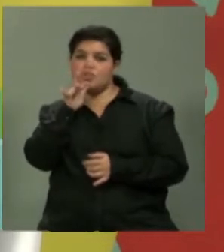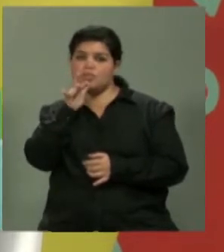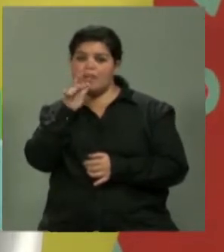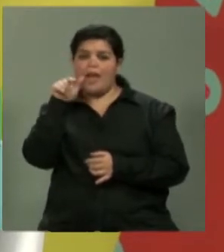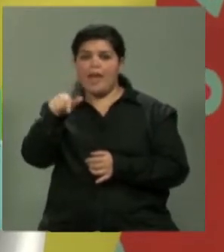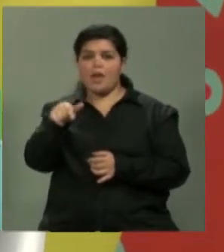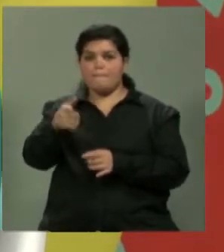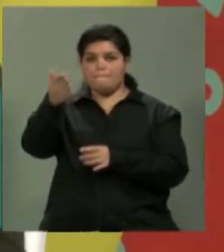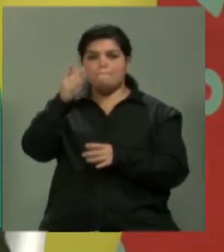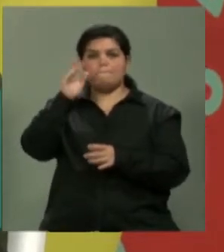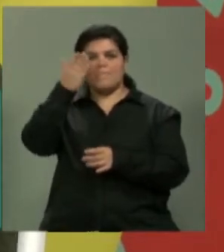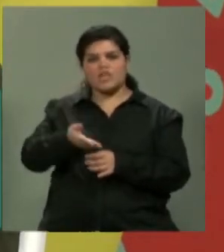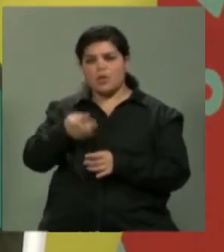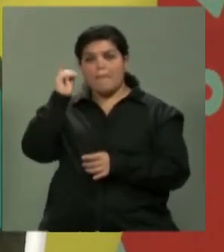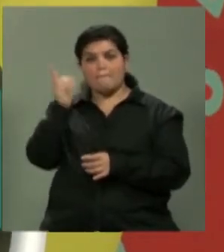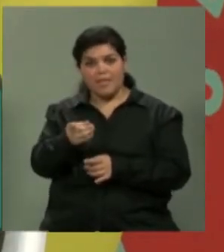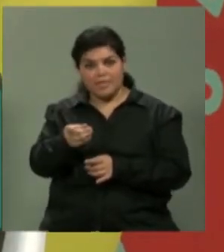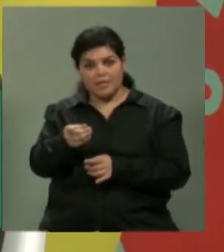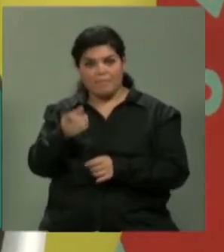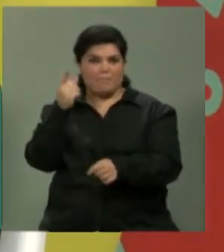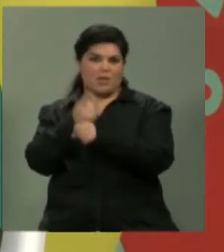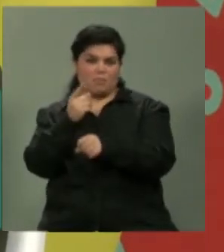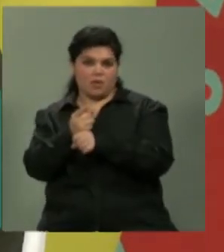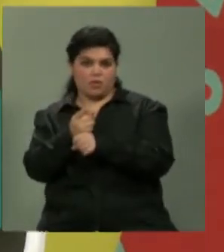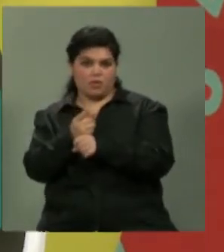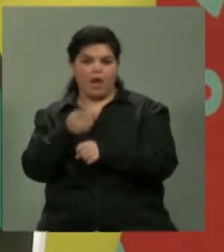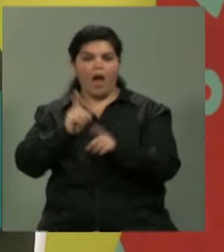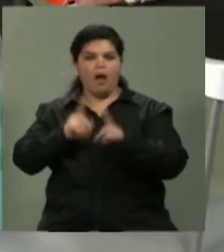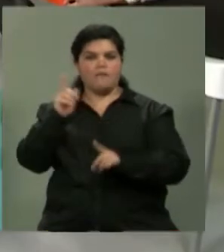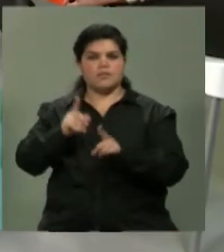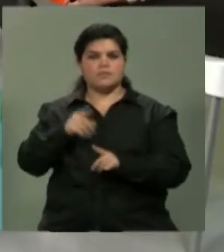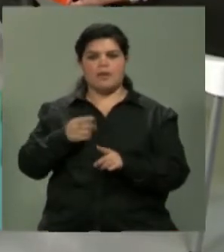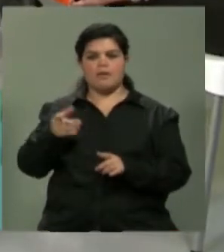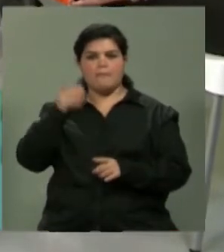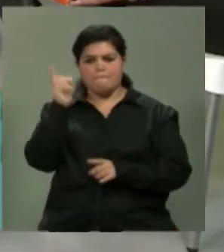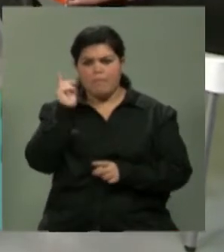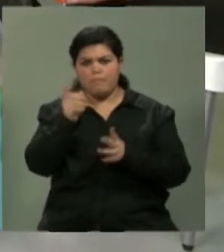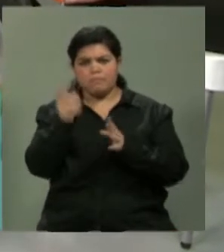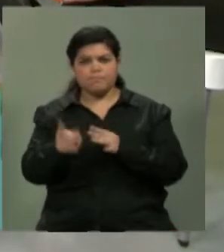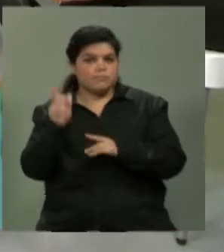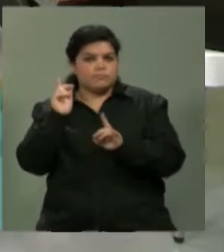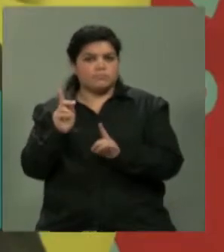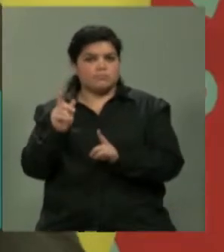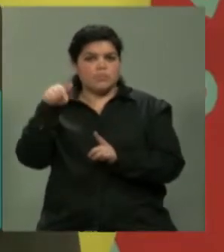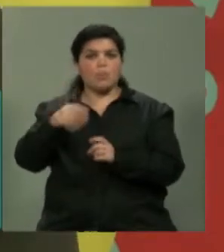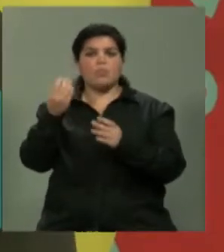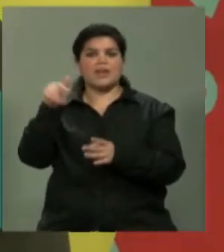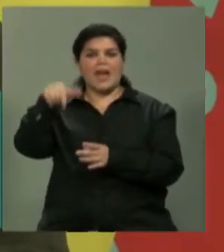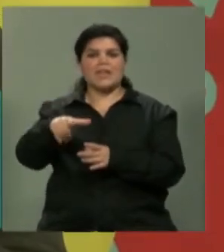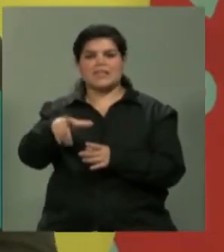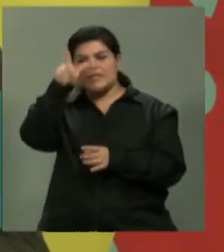también lo mandó, ¿sí? Y a veces esas personas hacen ese abuso de autoridad porque muchas veces vienen incluso del mismo sistema de